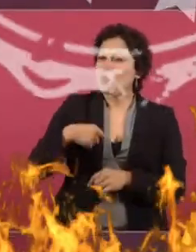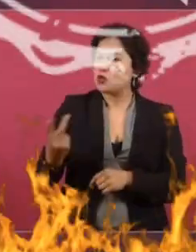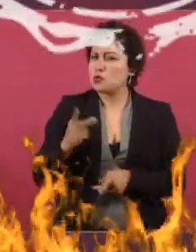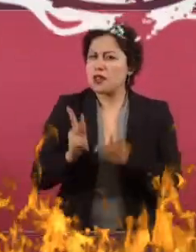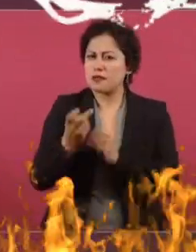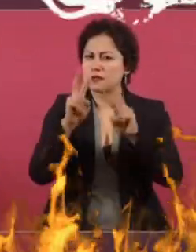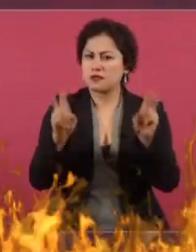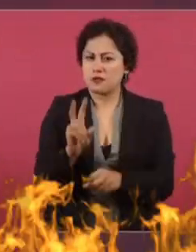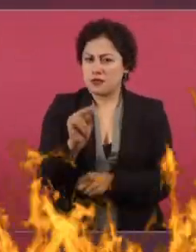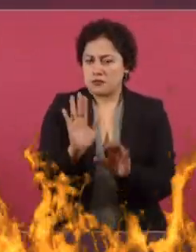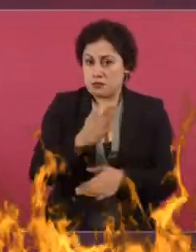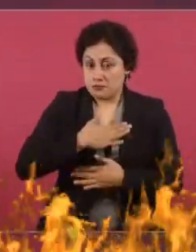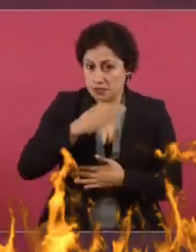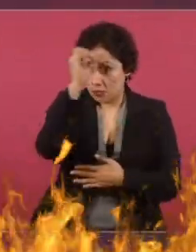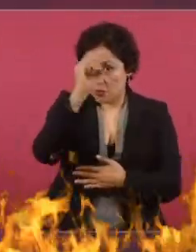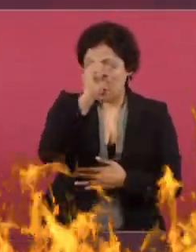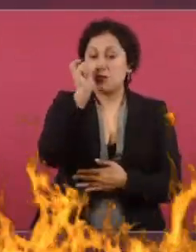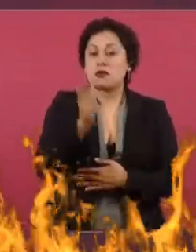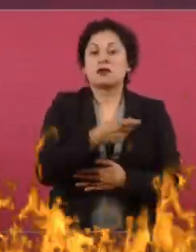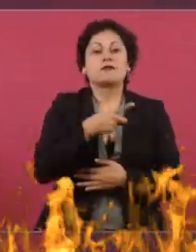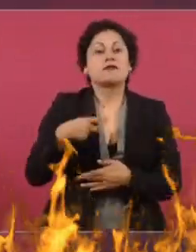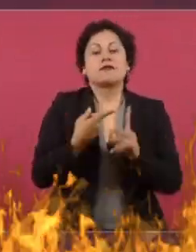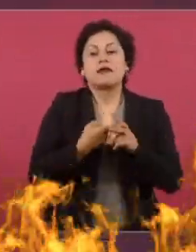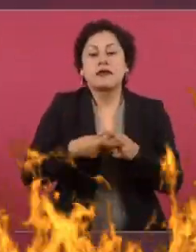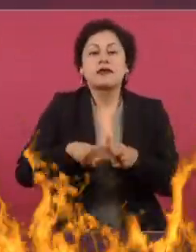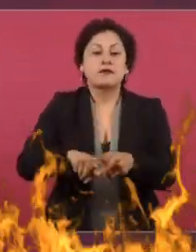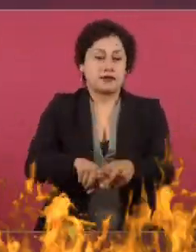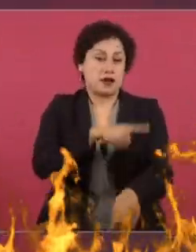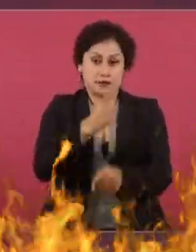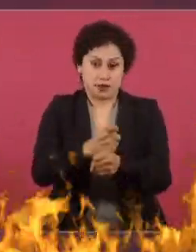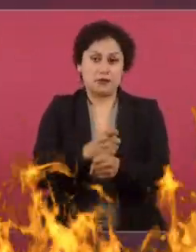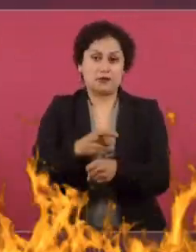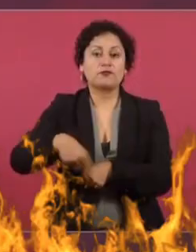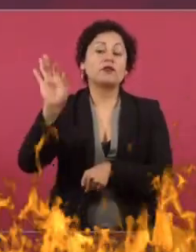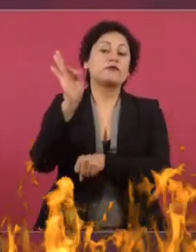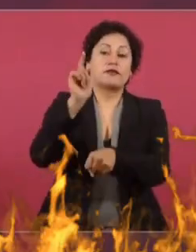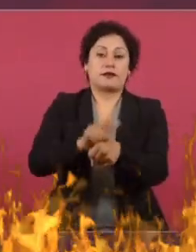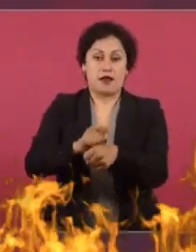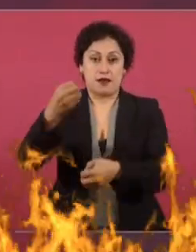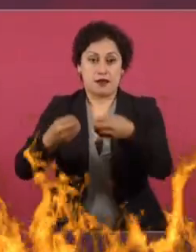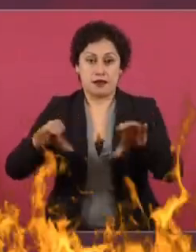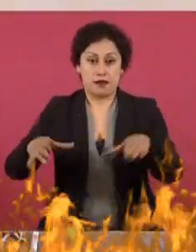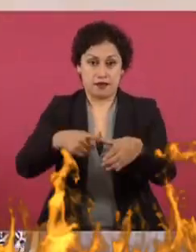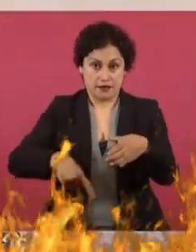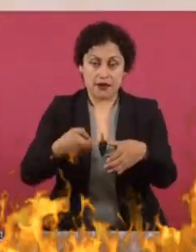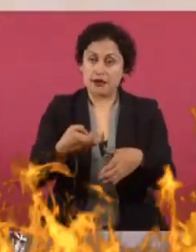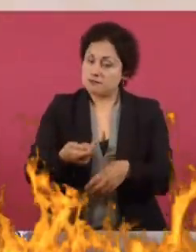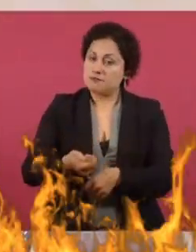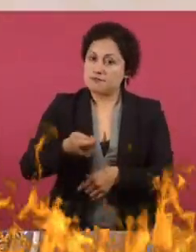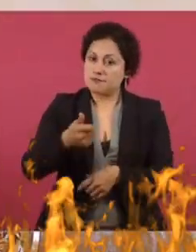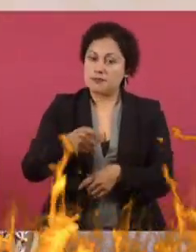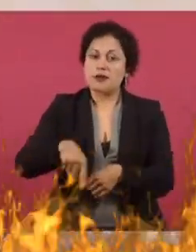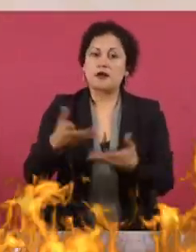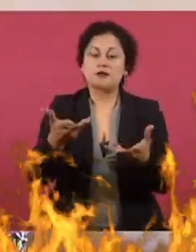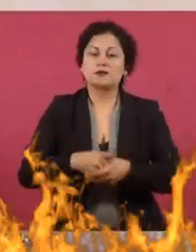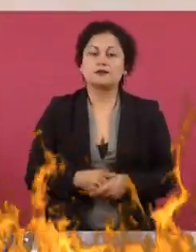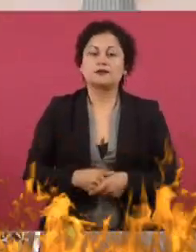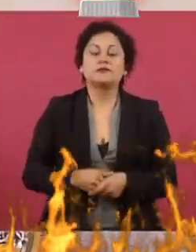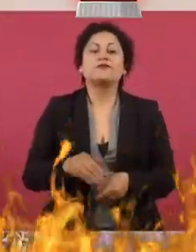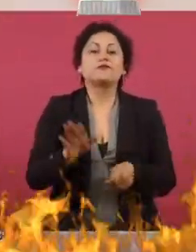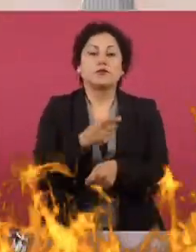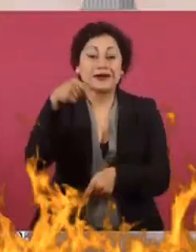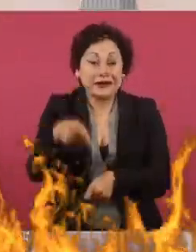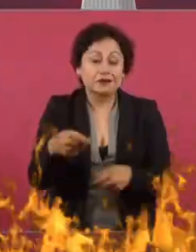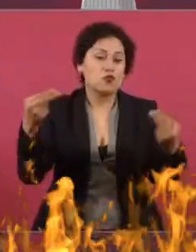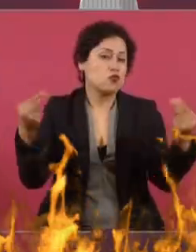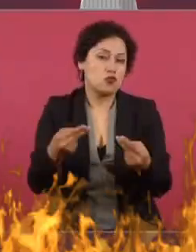Yo pienso que habría que iniciar con el Poder Judicial Federal. Es necesaria,